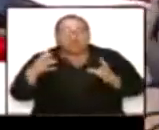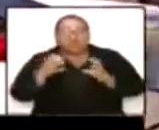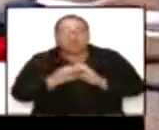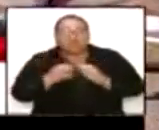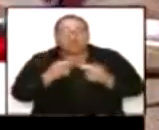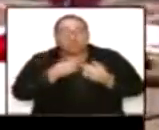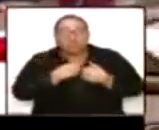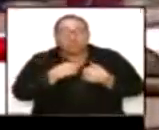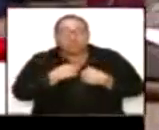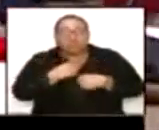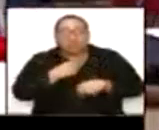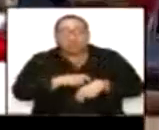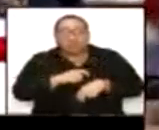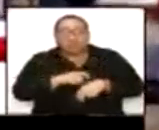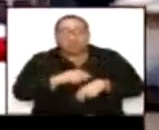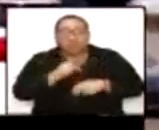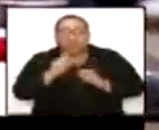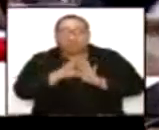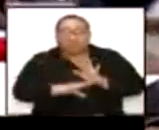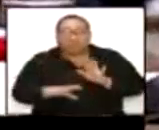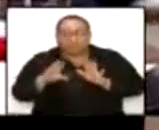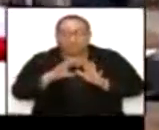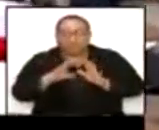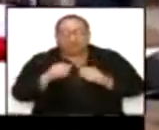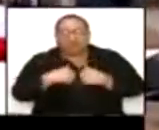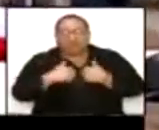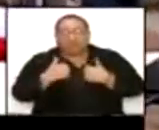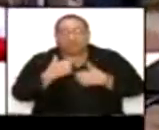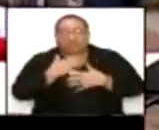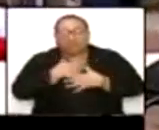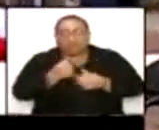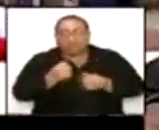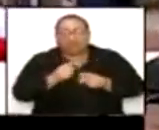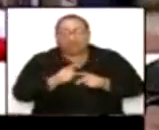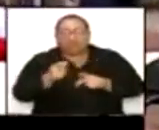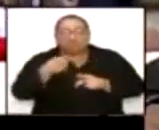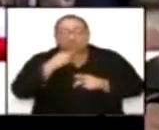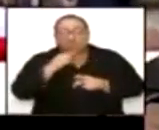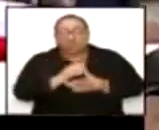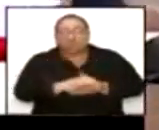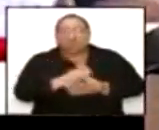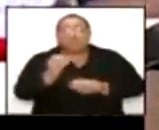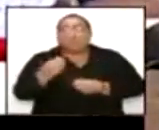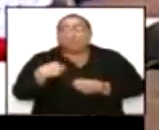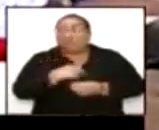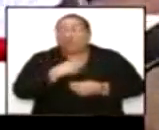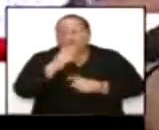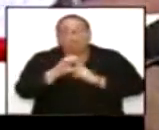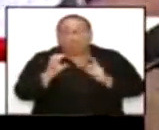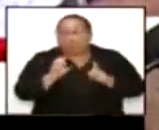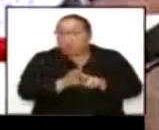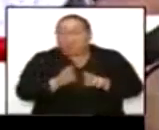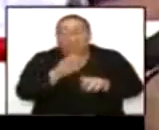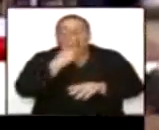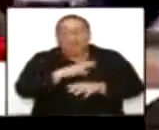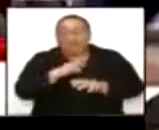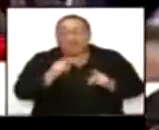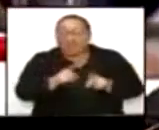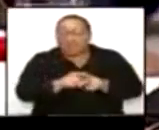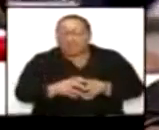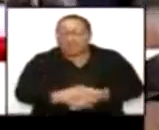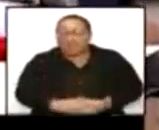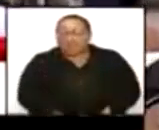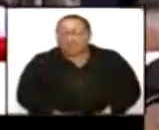de responsabilidades a la hora de proteger la vida, la salud también de las mujeres, porque las mujeres somos ciudadanas y las niñas en este